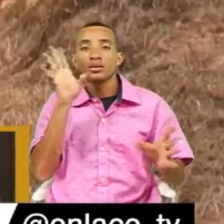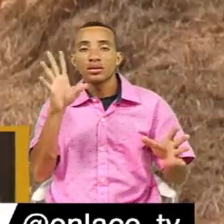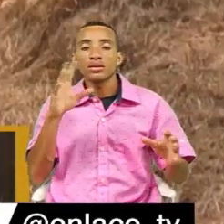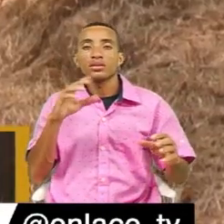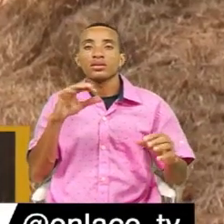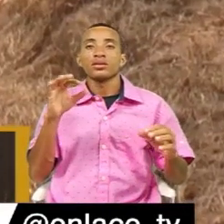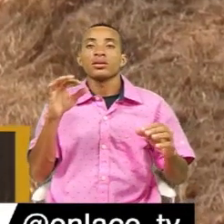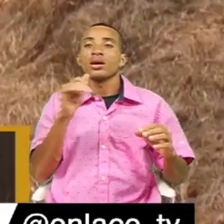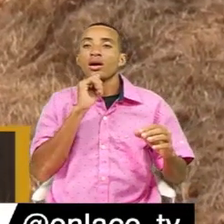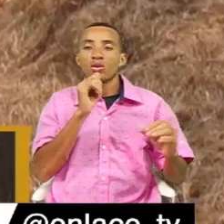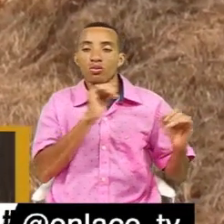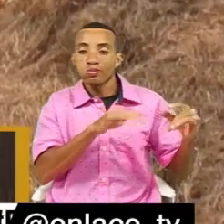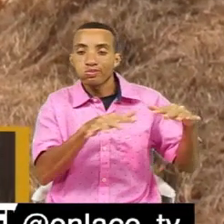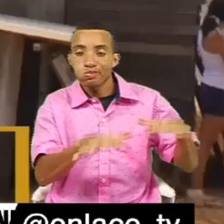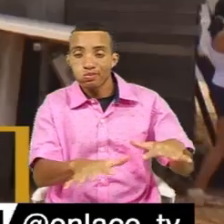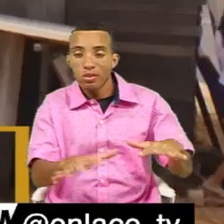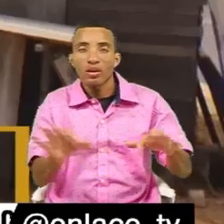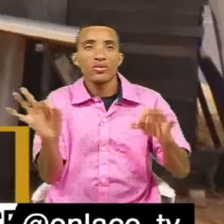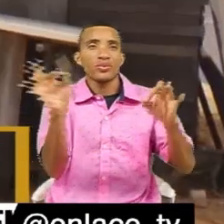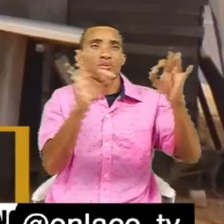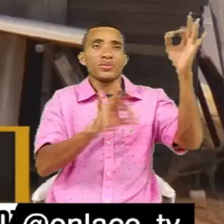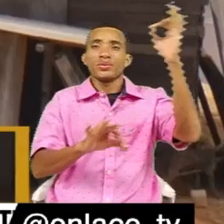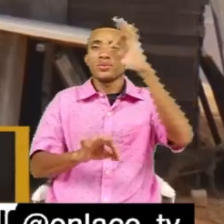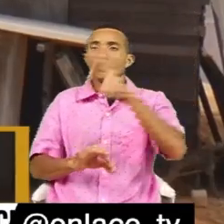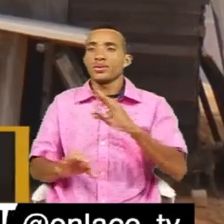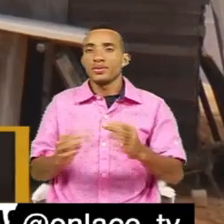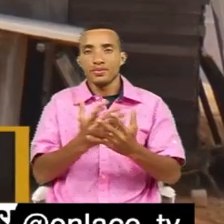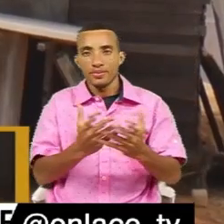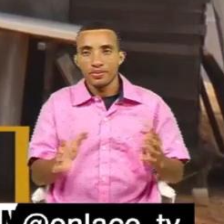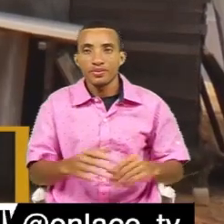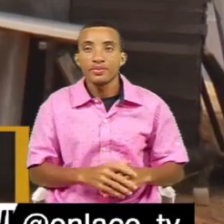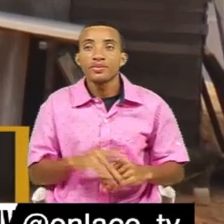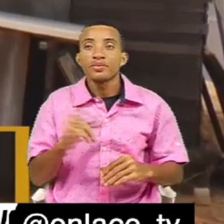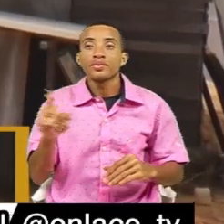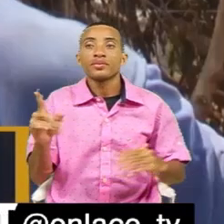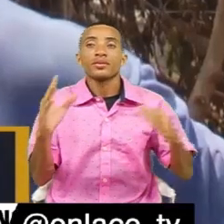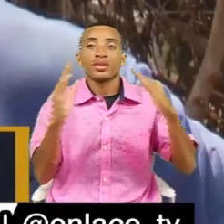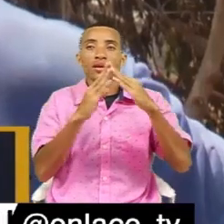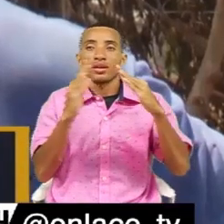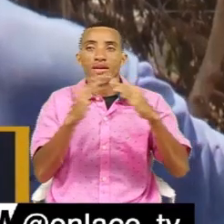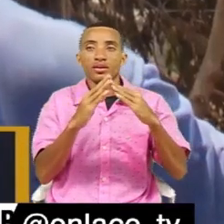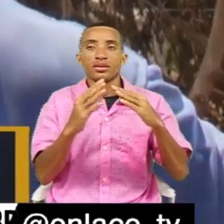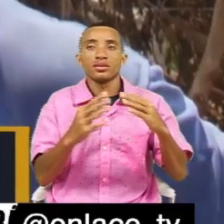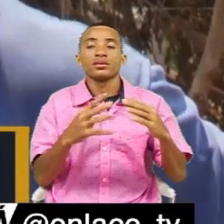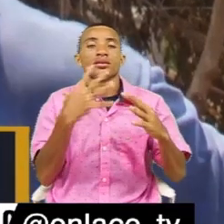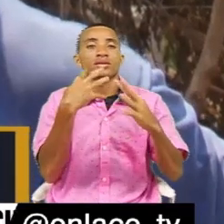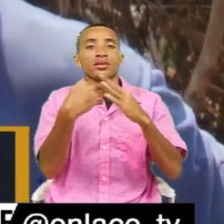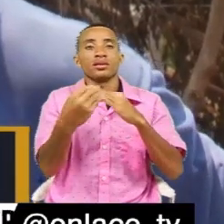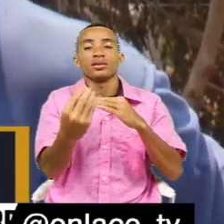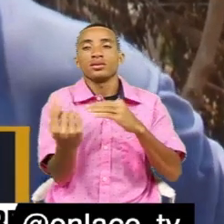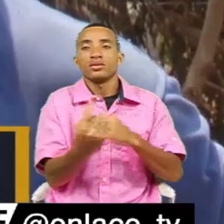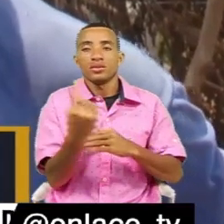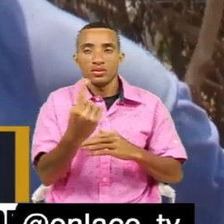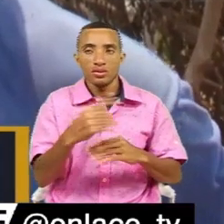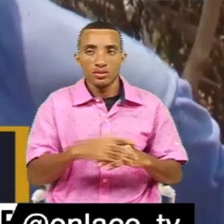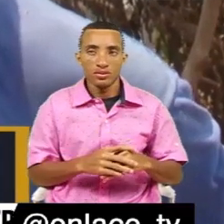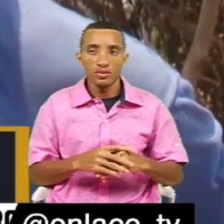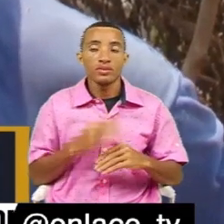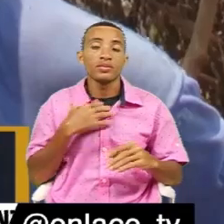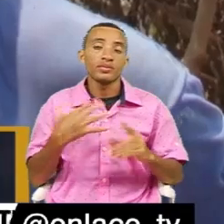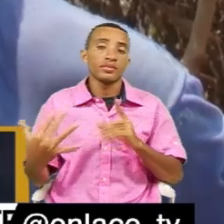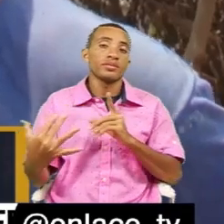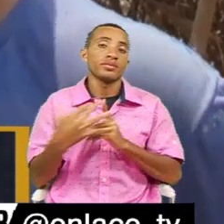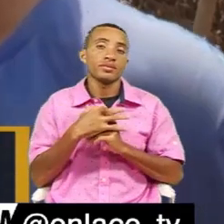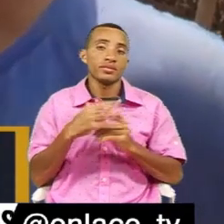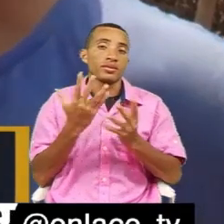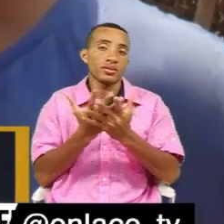de agua. Este vecino, por ejemplo, asegura que el trazado dejará su vivienda totalmente aislada. Y los señores nos quieren perjudicar con esta cerca que usted ve